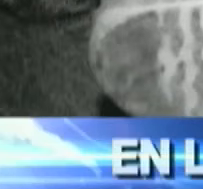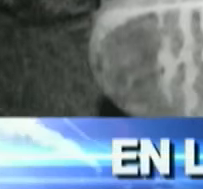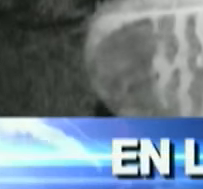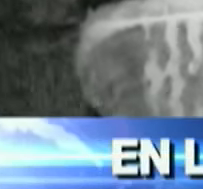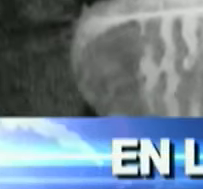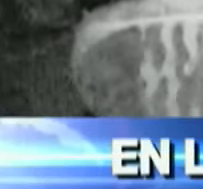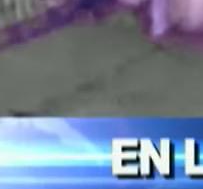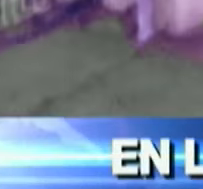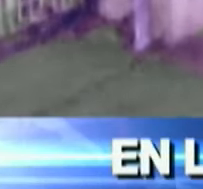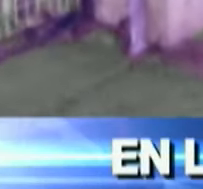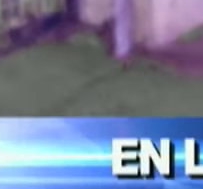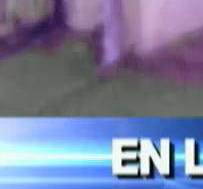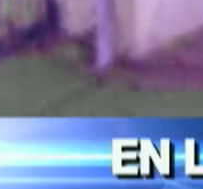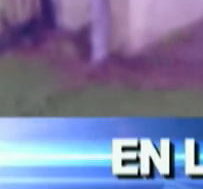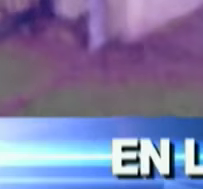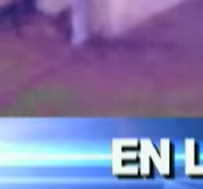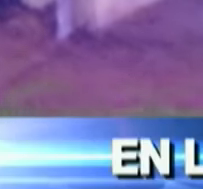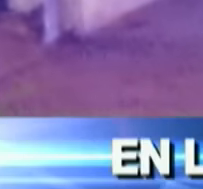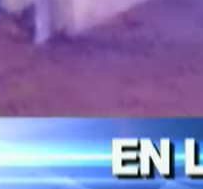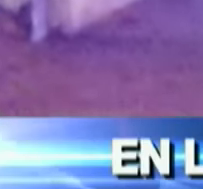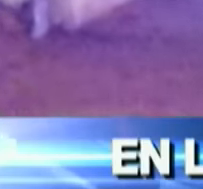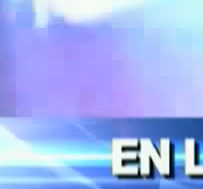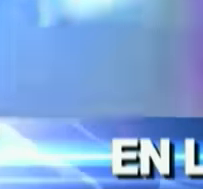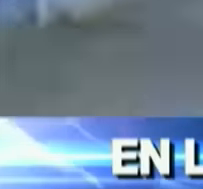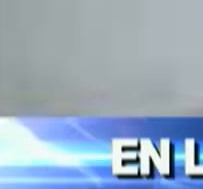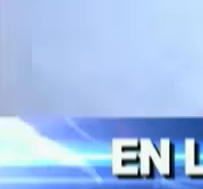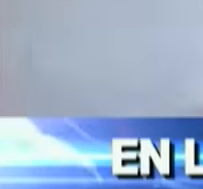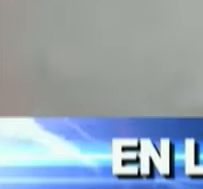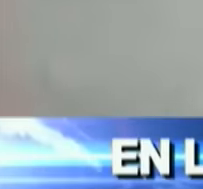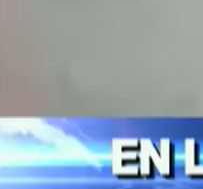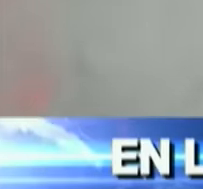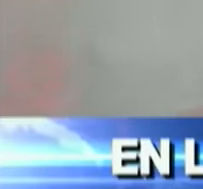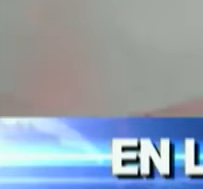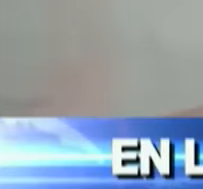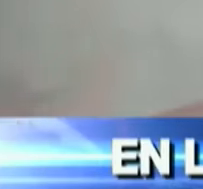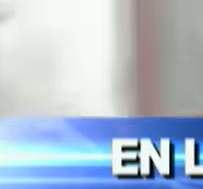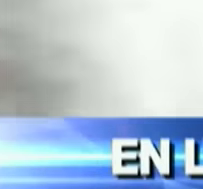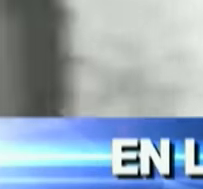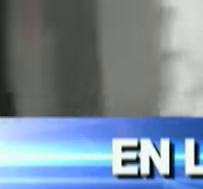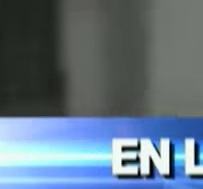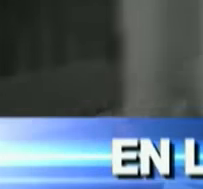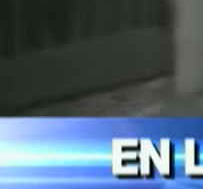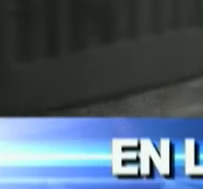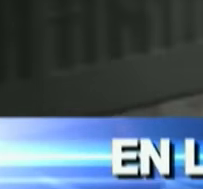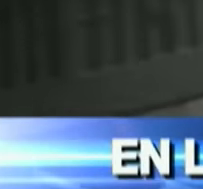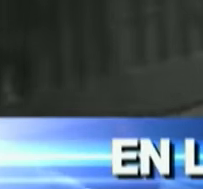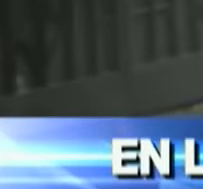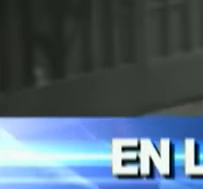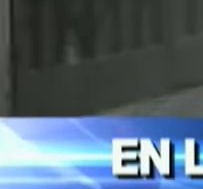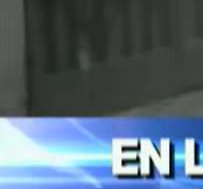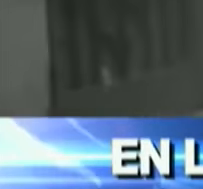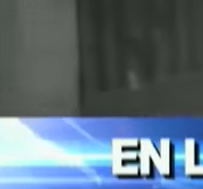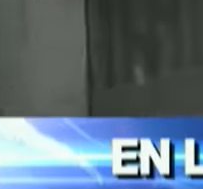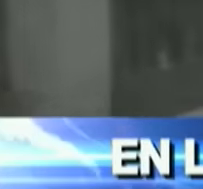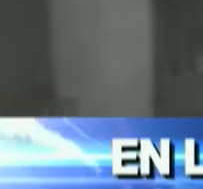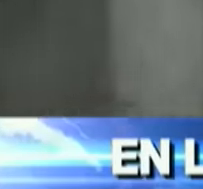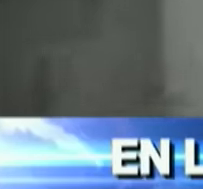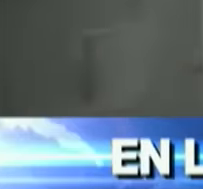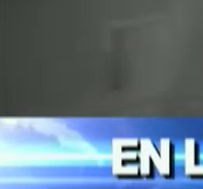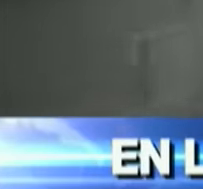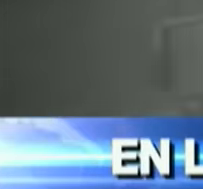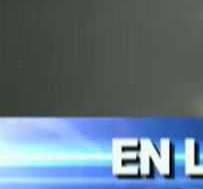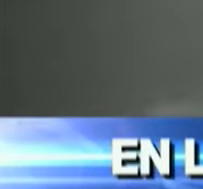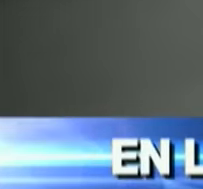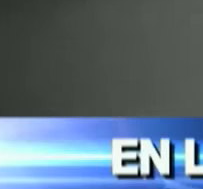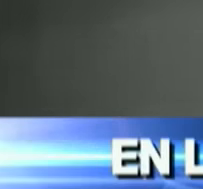Hoy les mostraremos la ardua labor de uno de los personajes que más la suda en esta época. Visitó a quienes viven en